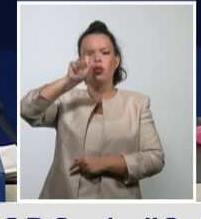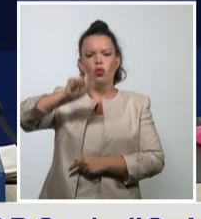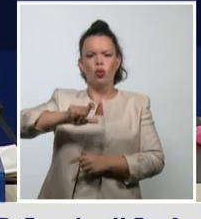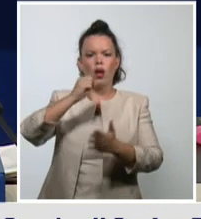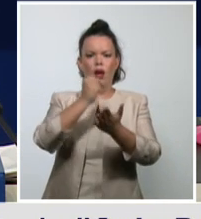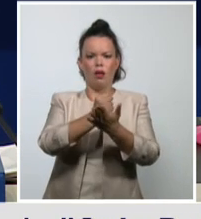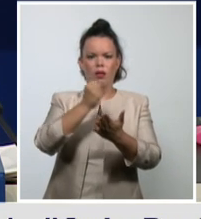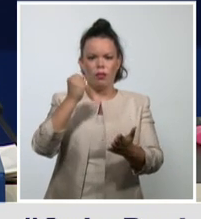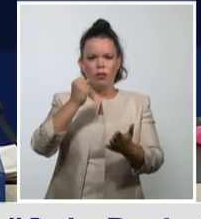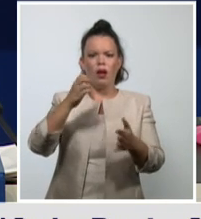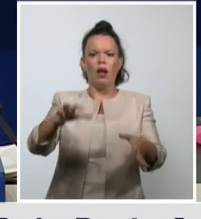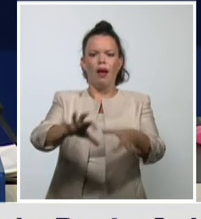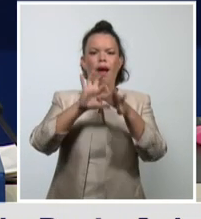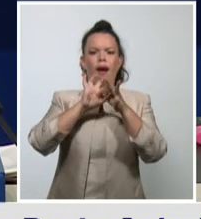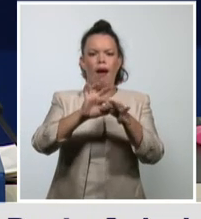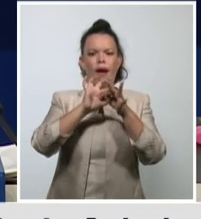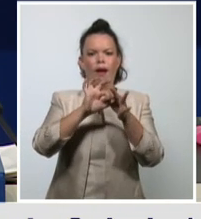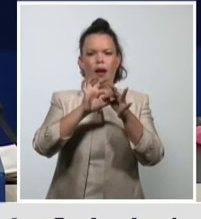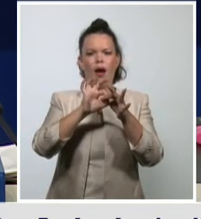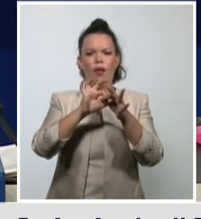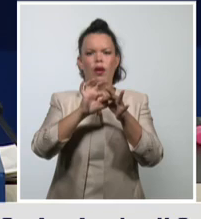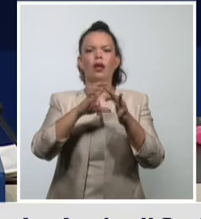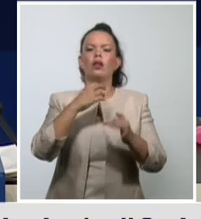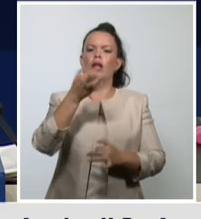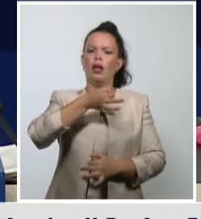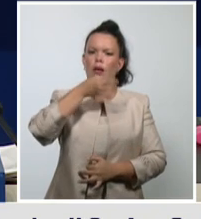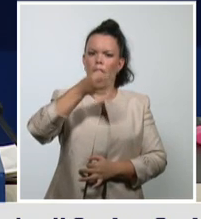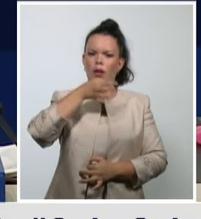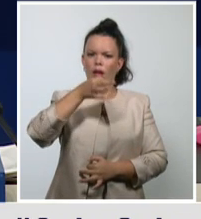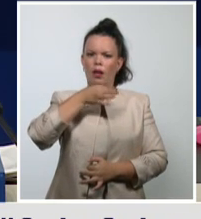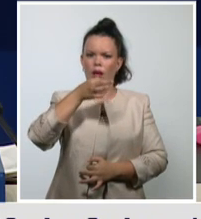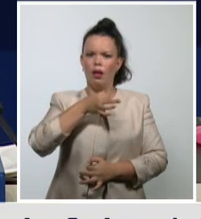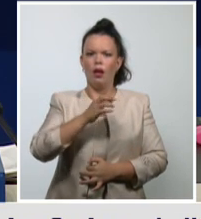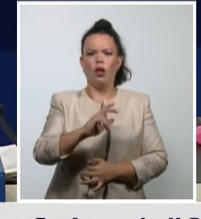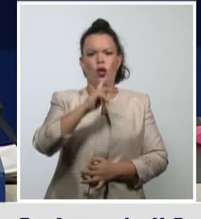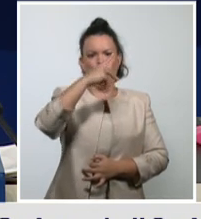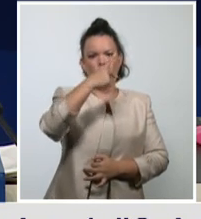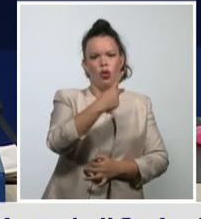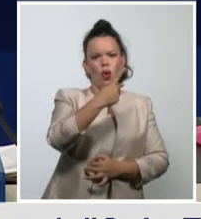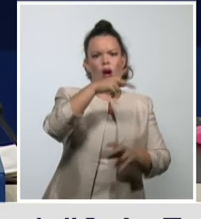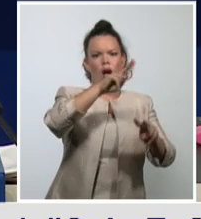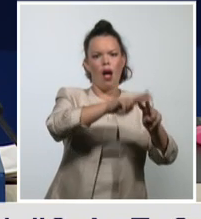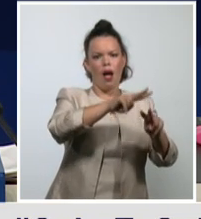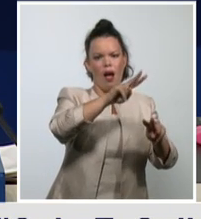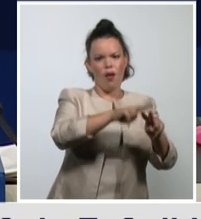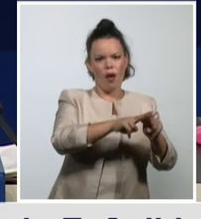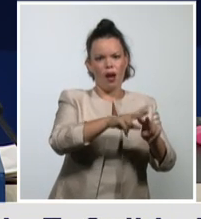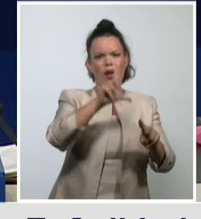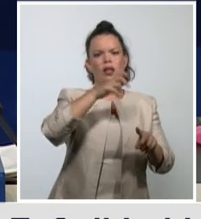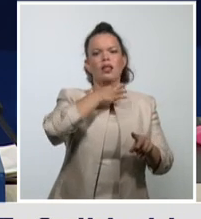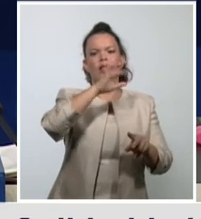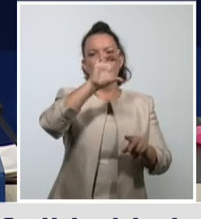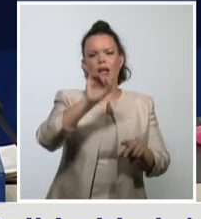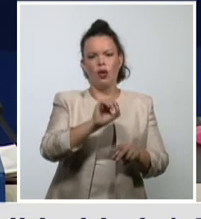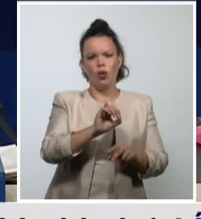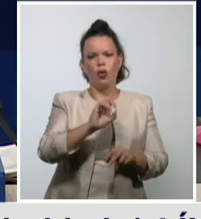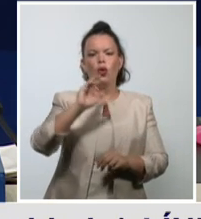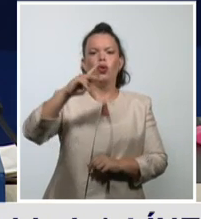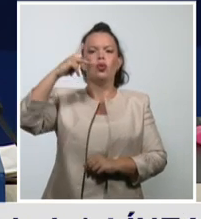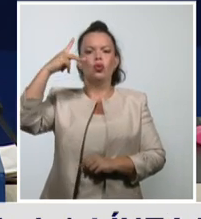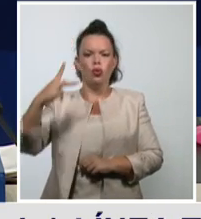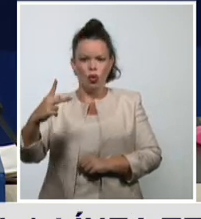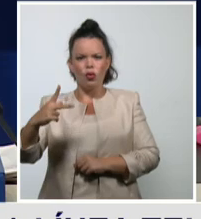críticos, son 2 en el Hospital Salvador de Allende de La Habana y 2 en el Hospital Celestino Hernández de Villa